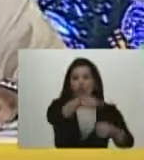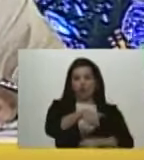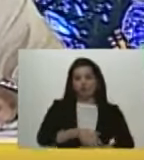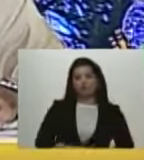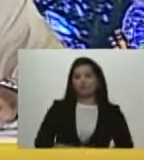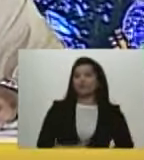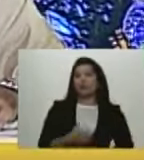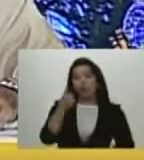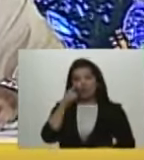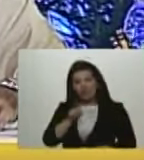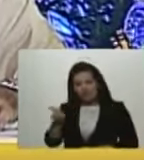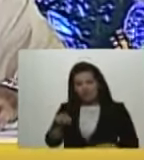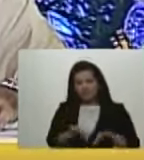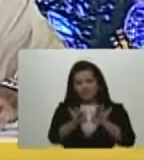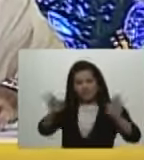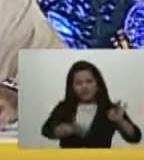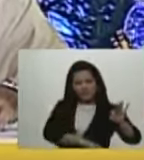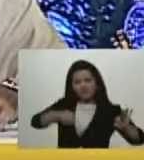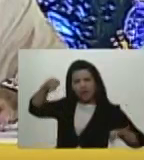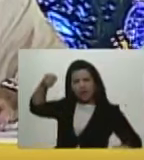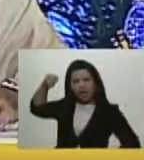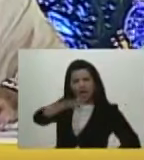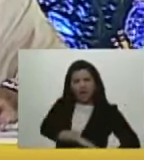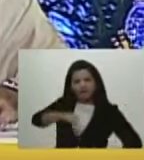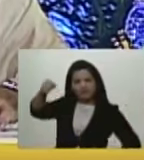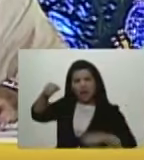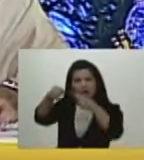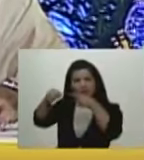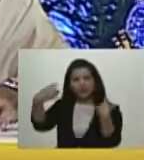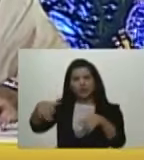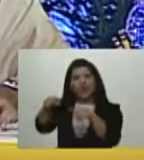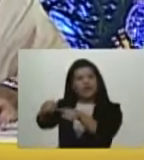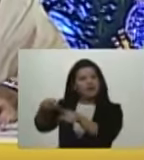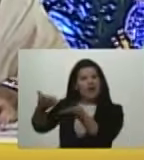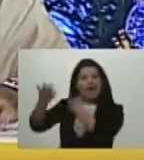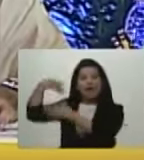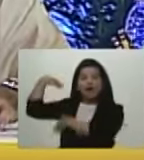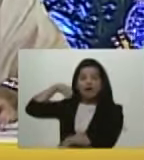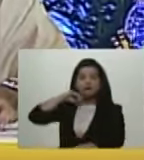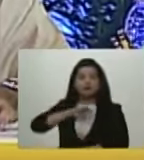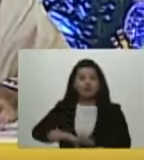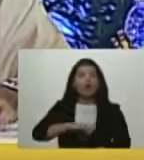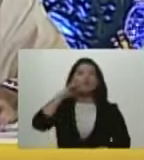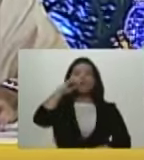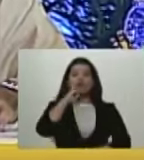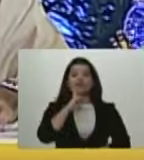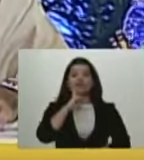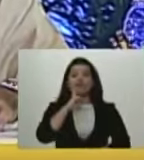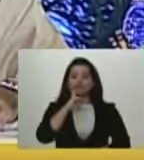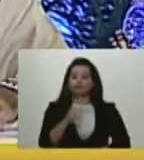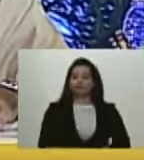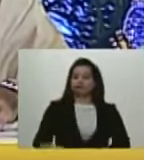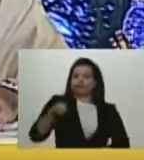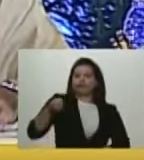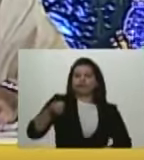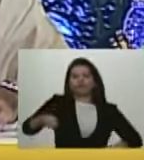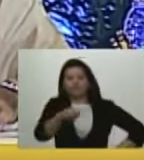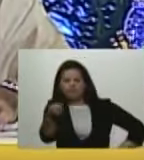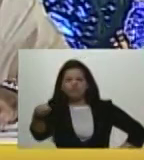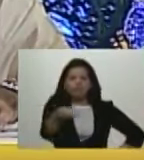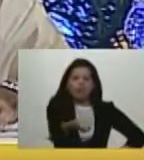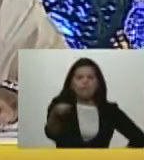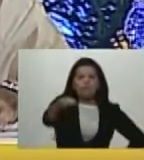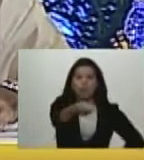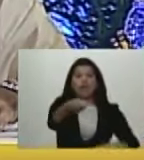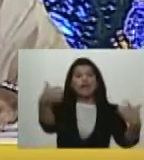fue el sable de combate del libertador Simón Bolívar en la batalla de Carabobo que